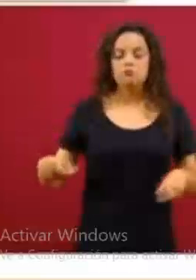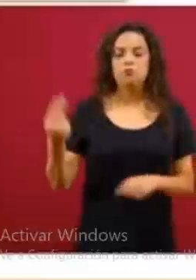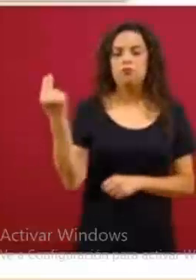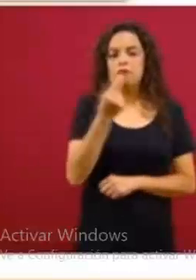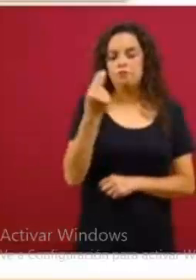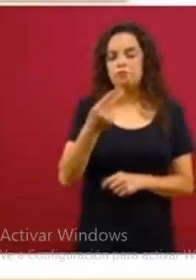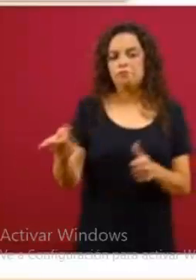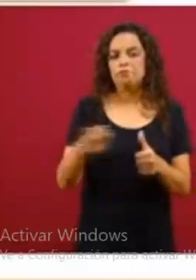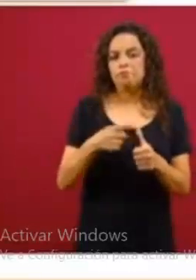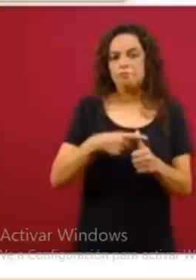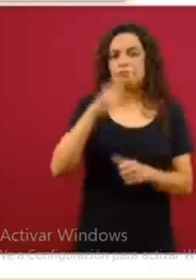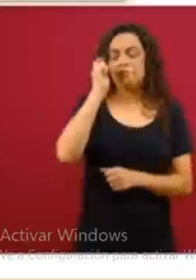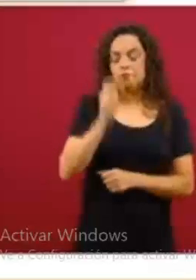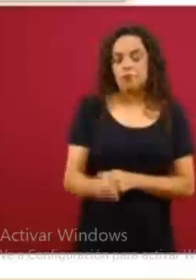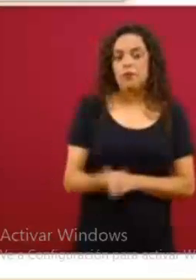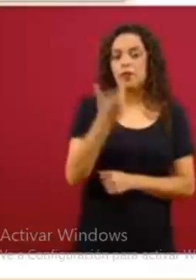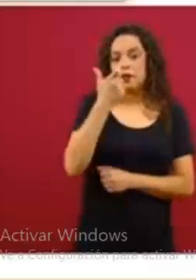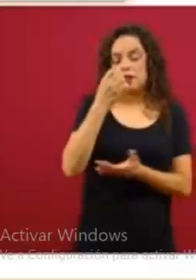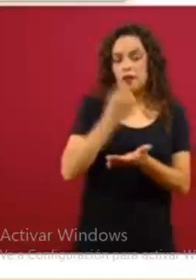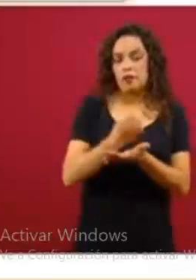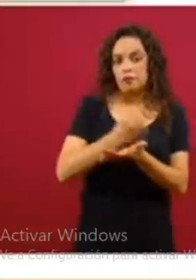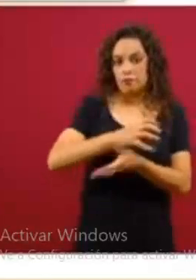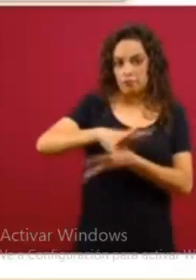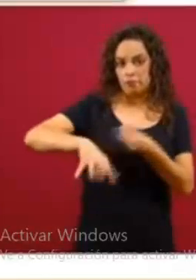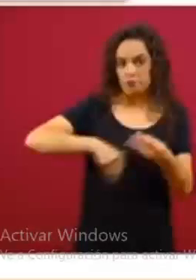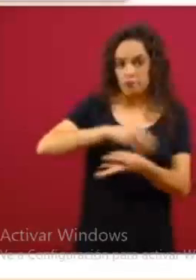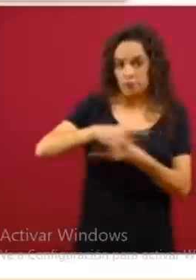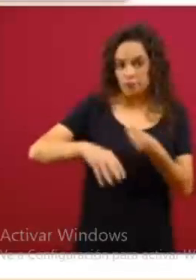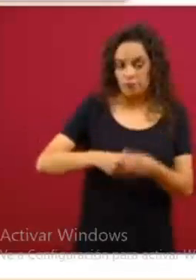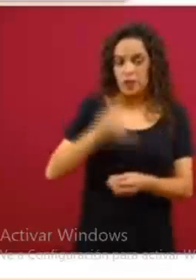económico del país y sobre todo desde la perspectiva de una